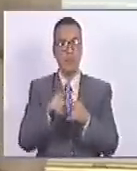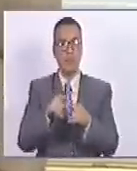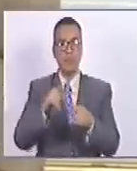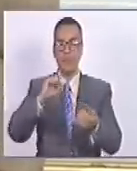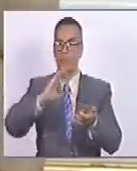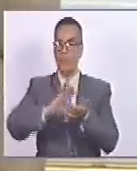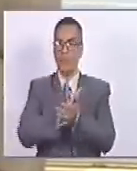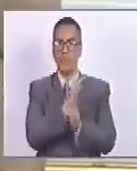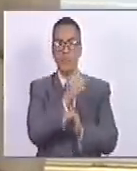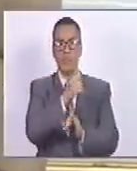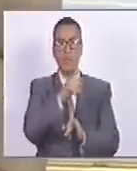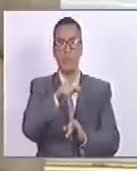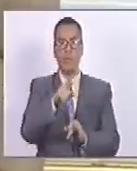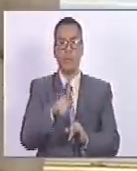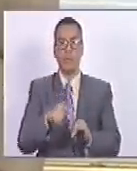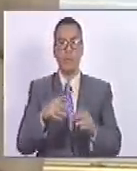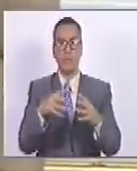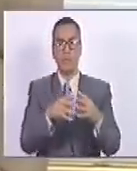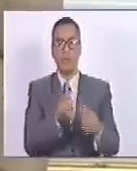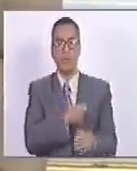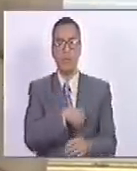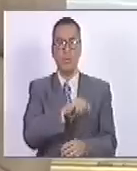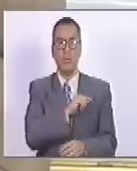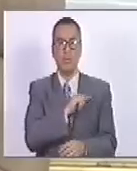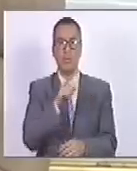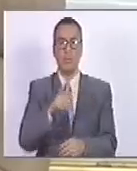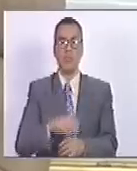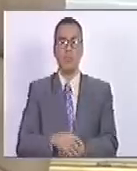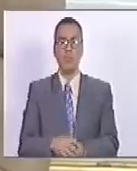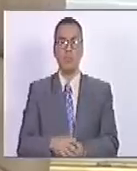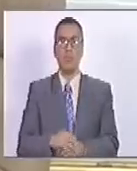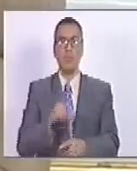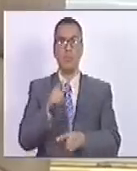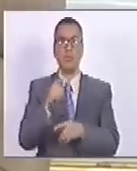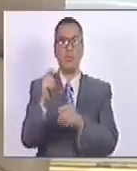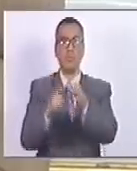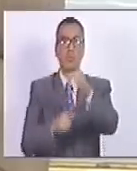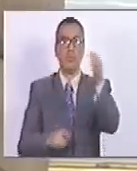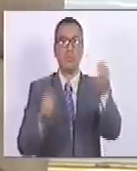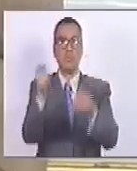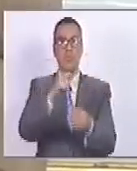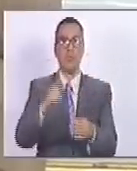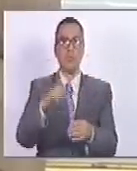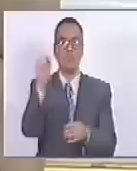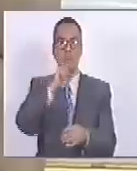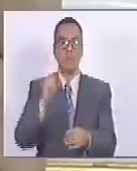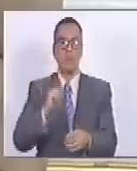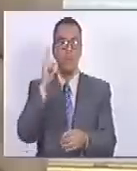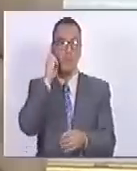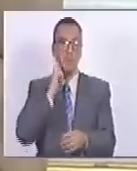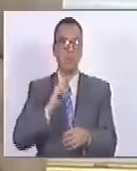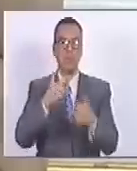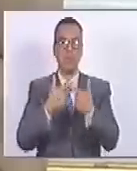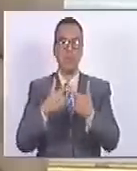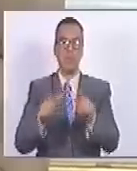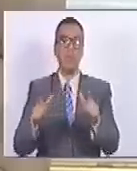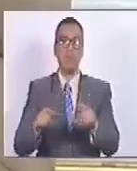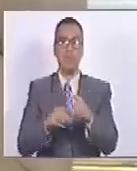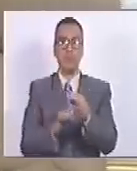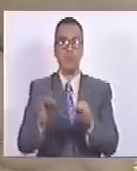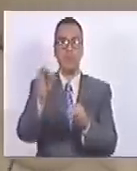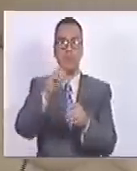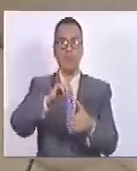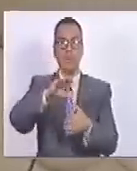acabar con el imperio español, fue la espada de Simón Bolívar, libertador del